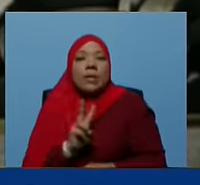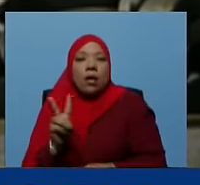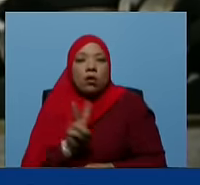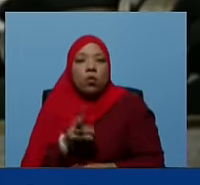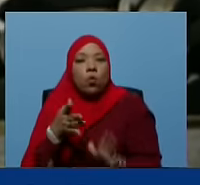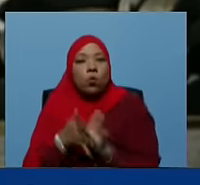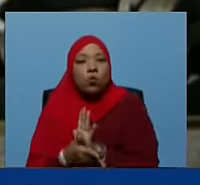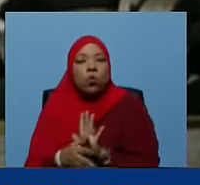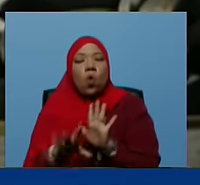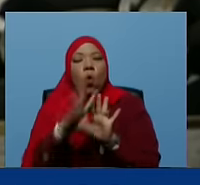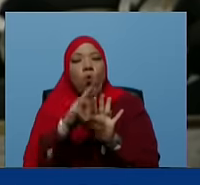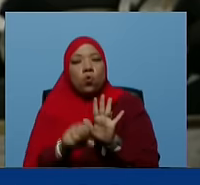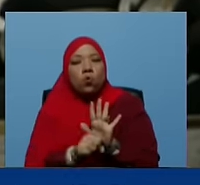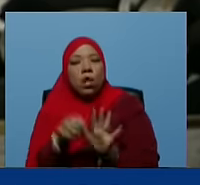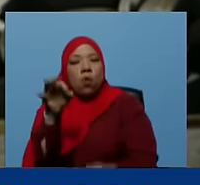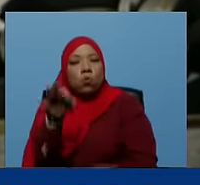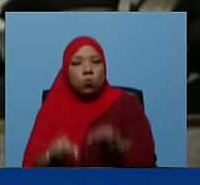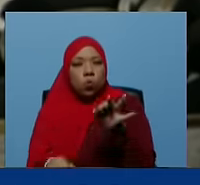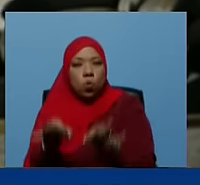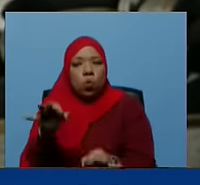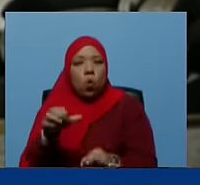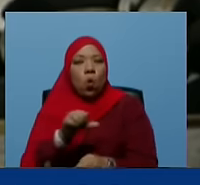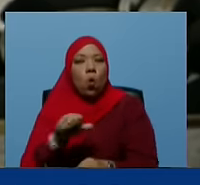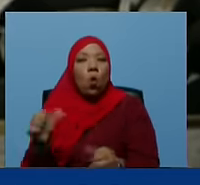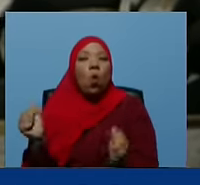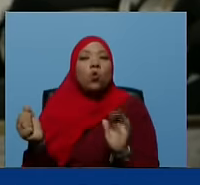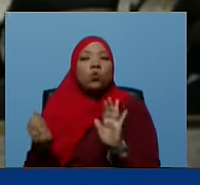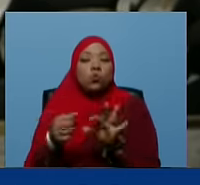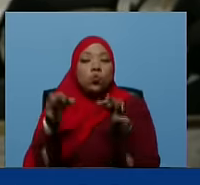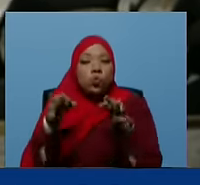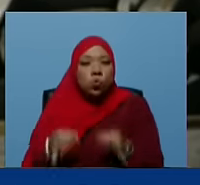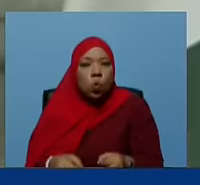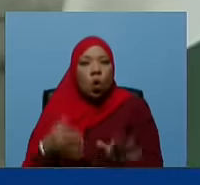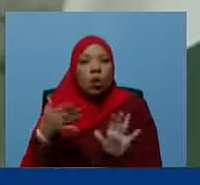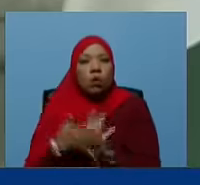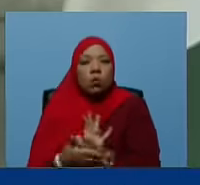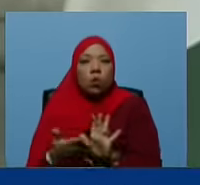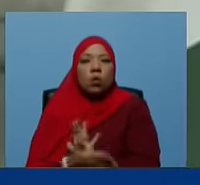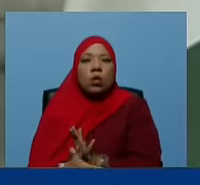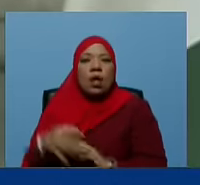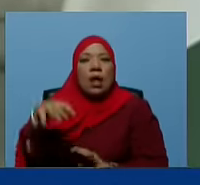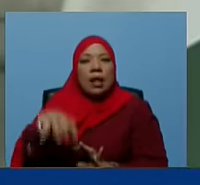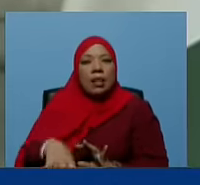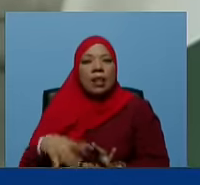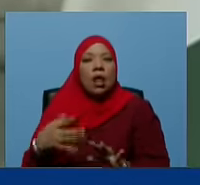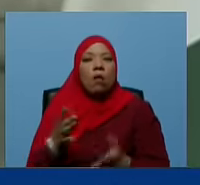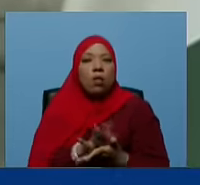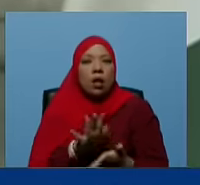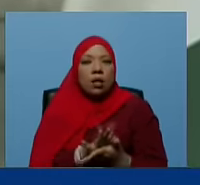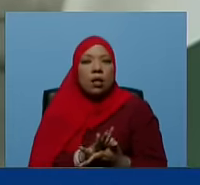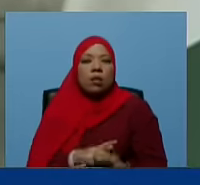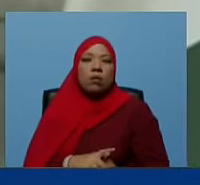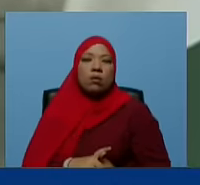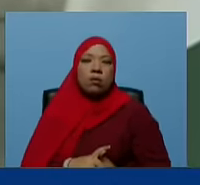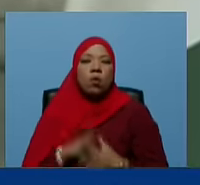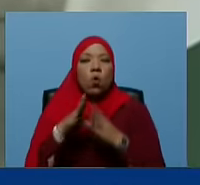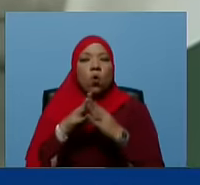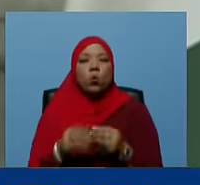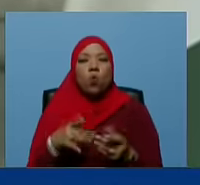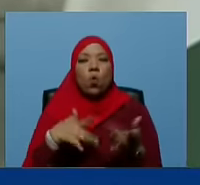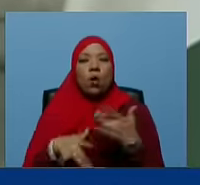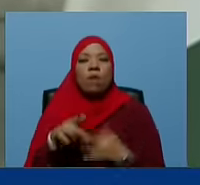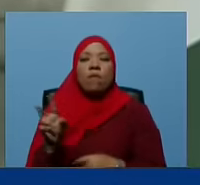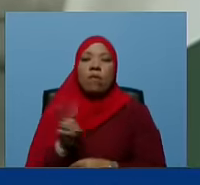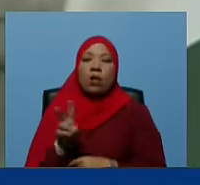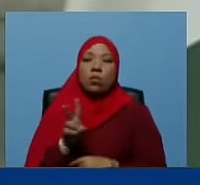marco constitucional y jurídico sólido, robusto, estable. Todo el que quiera venir